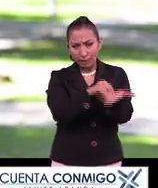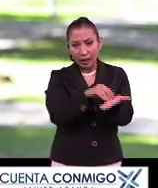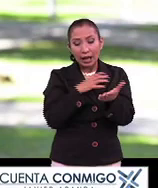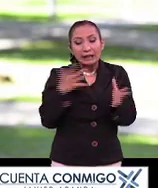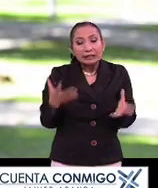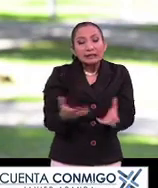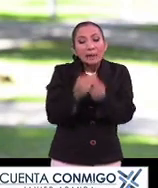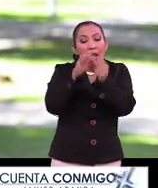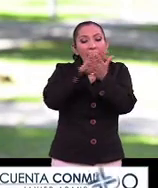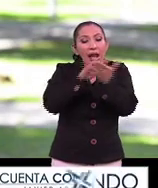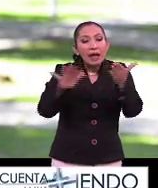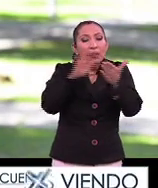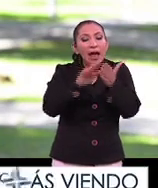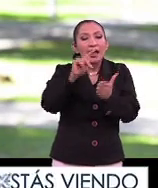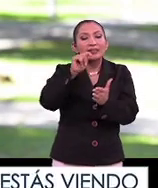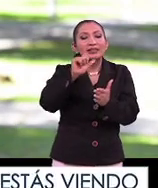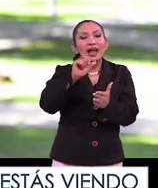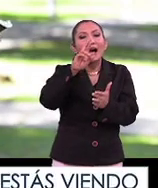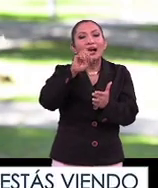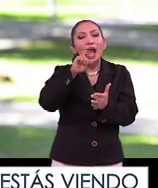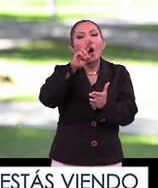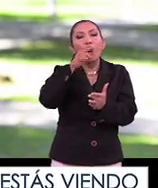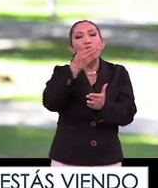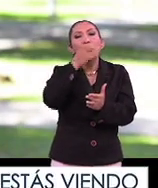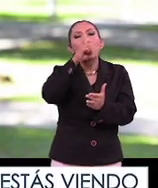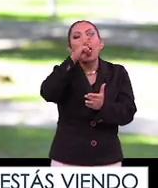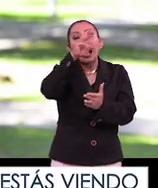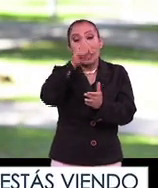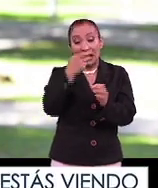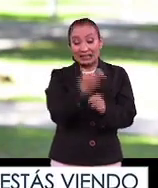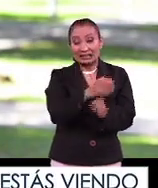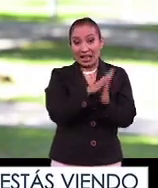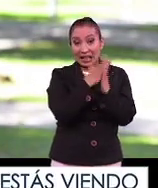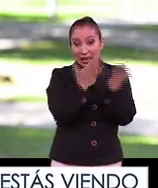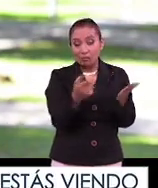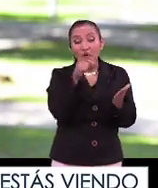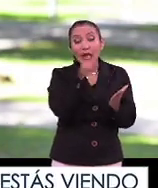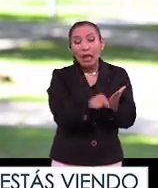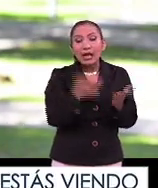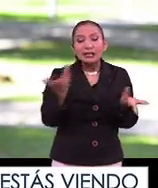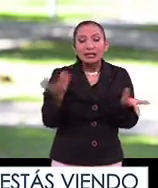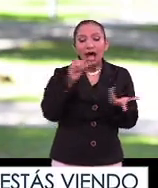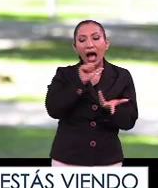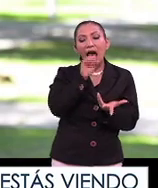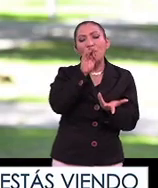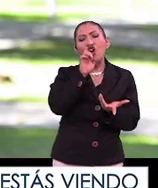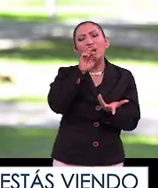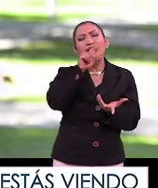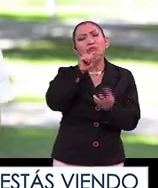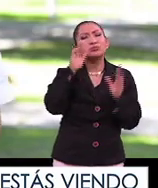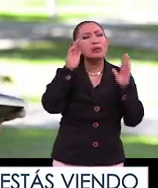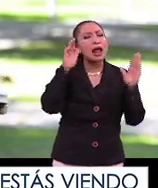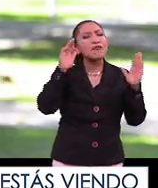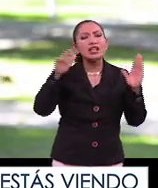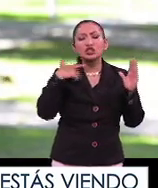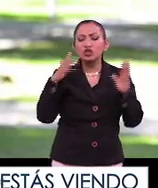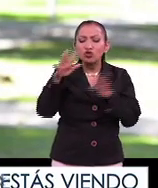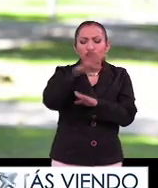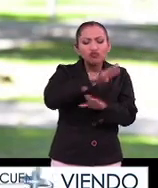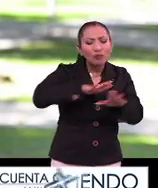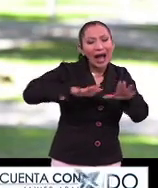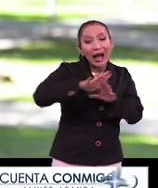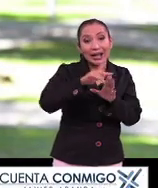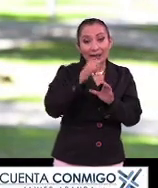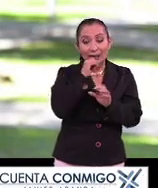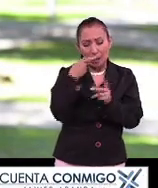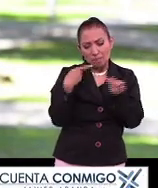el rescate de la literatura tarahumara. Pero el libro del que les hablo hoy tiene que ver con los aforismos, ese maravilloso género que